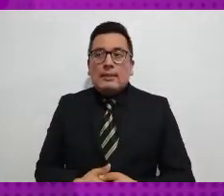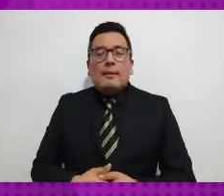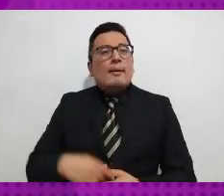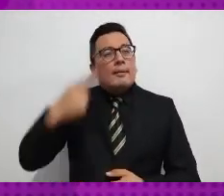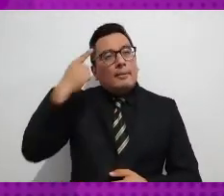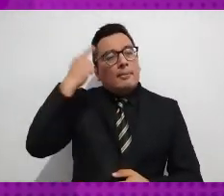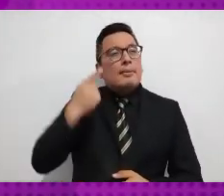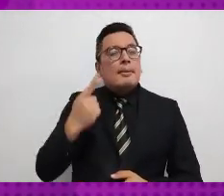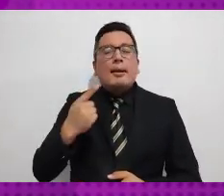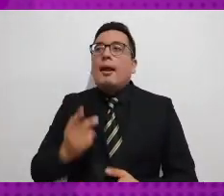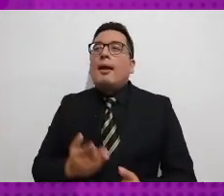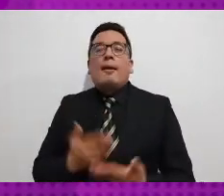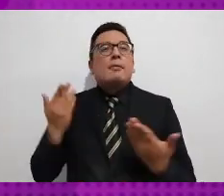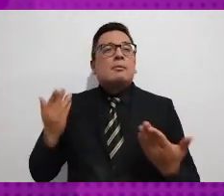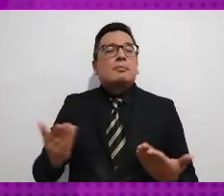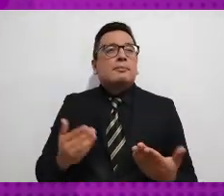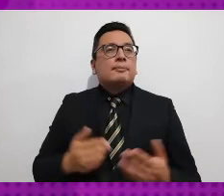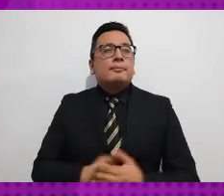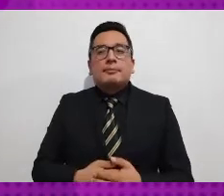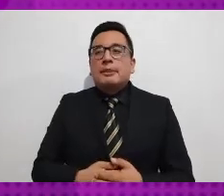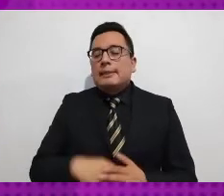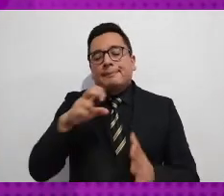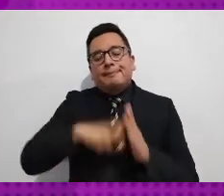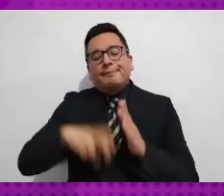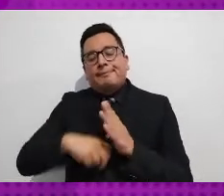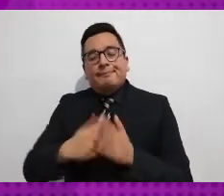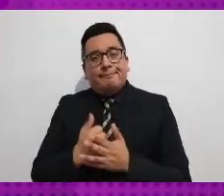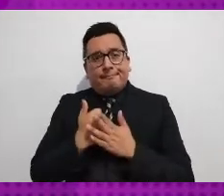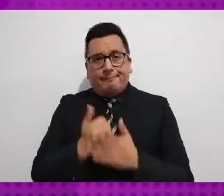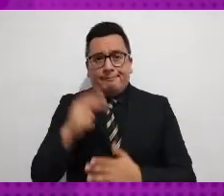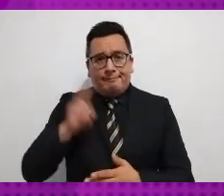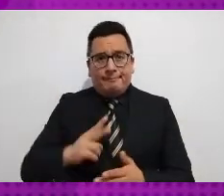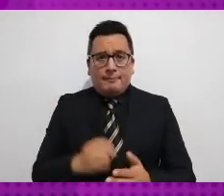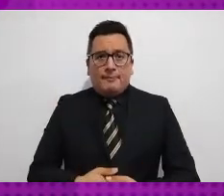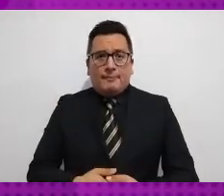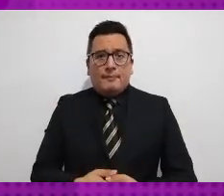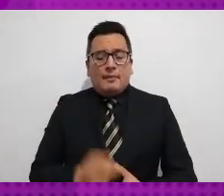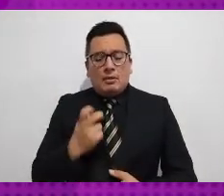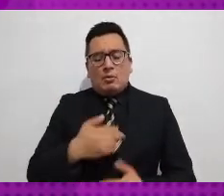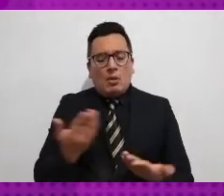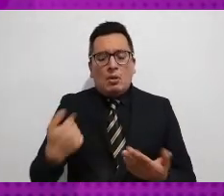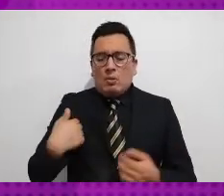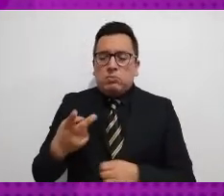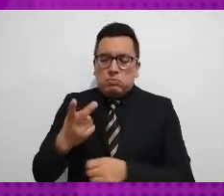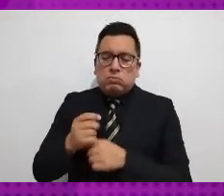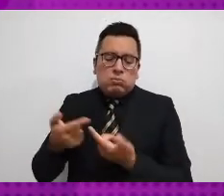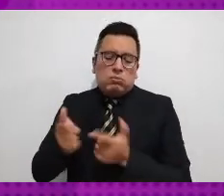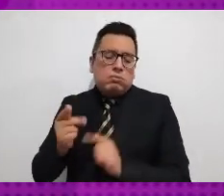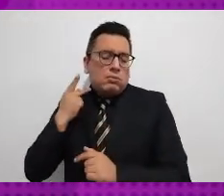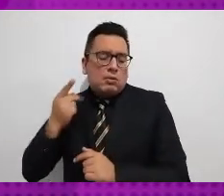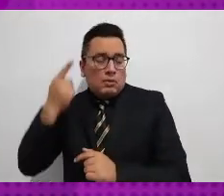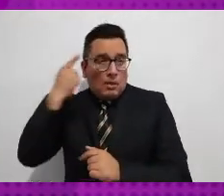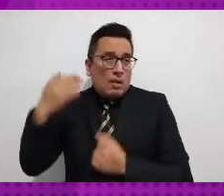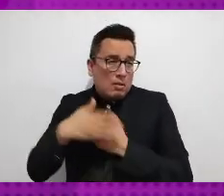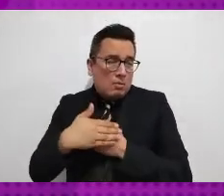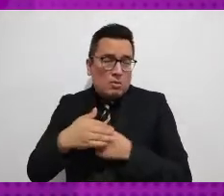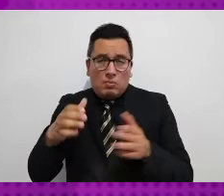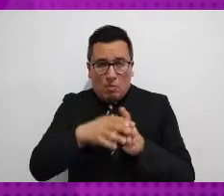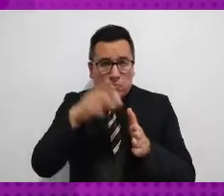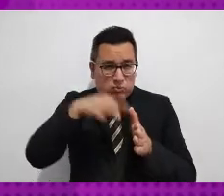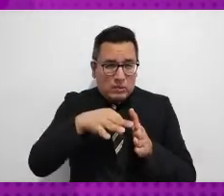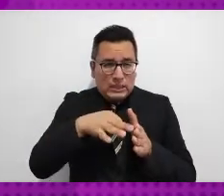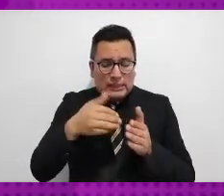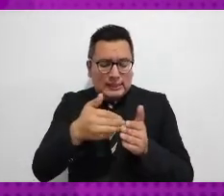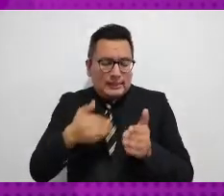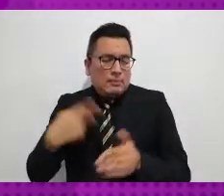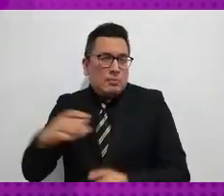estandarte y las necesidades de las personas. Entonces, ahí sí, yo hago una invitación a los partidos políticos para que en el próximo proceso, pues,